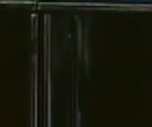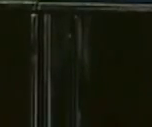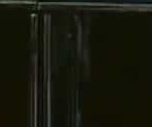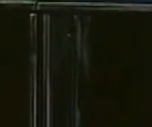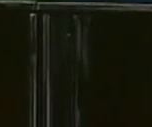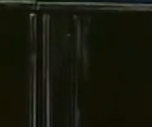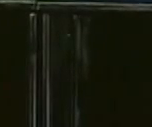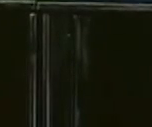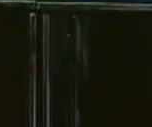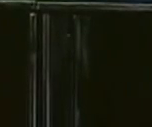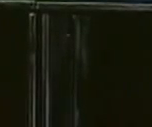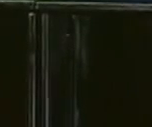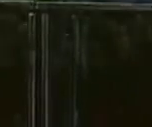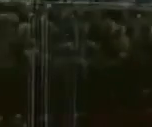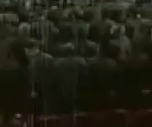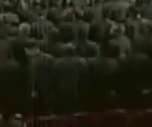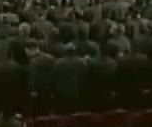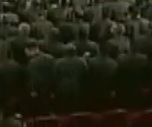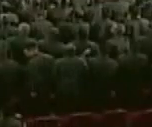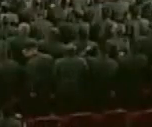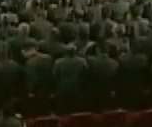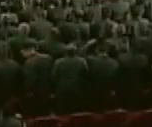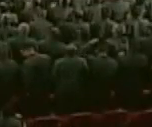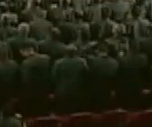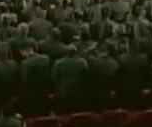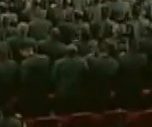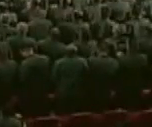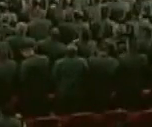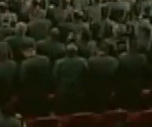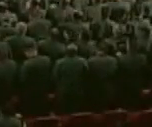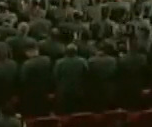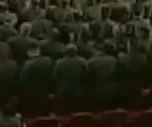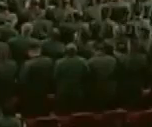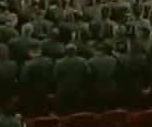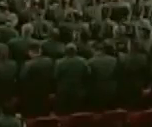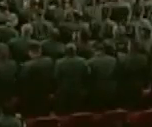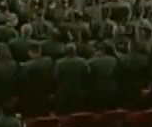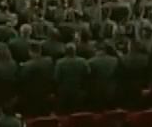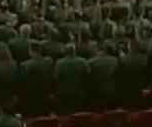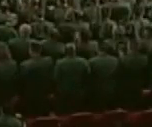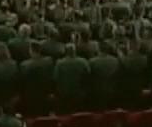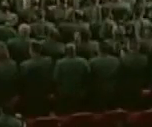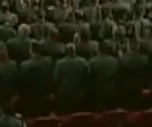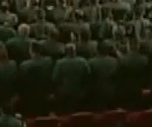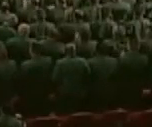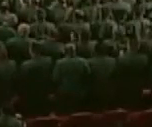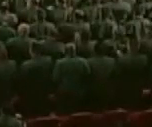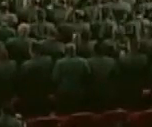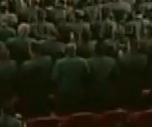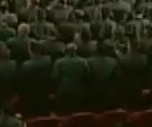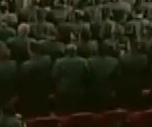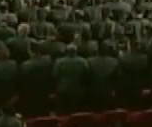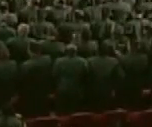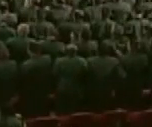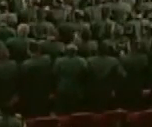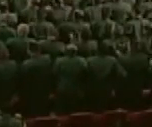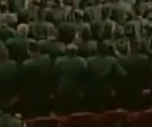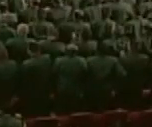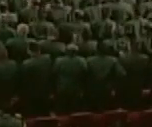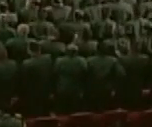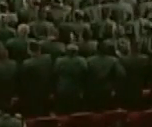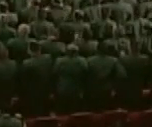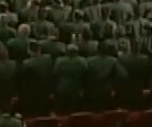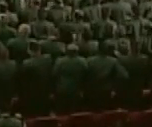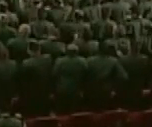hermana. Gracias. De victoria es el mensaje del presidente de la República Bolivariana de Venezuela, Nicolás Maduro, en